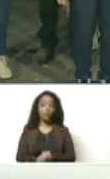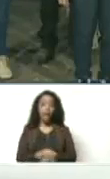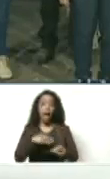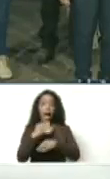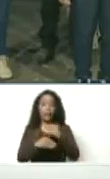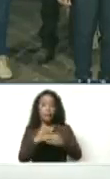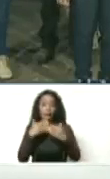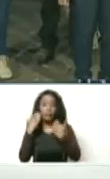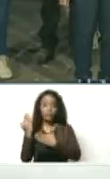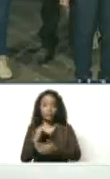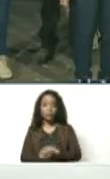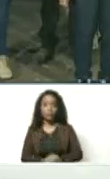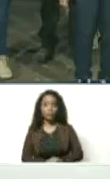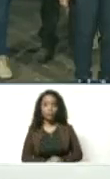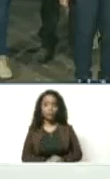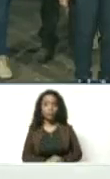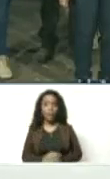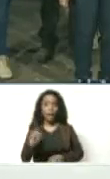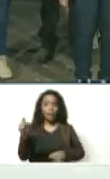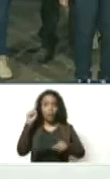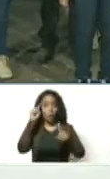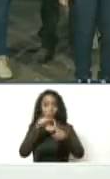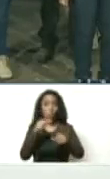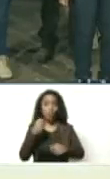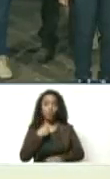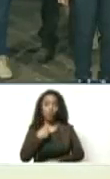expandirla. Esa meta, bueno, yo